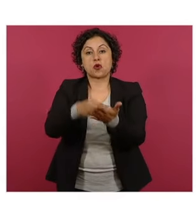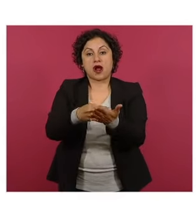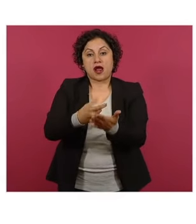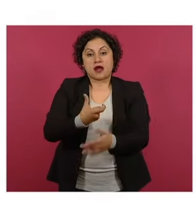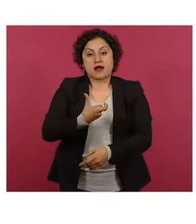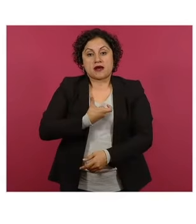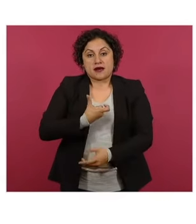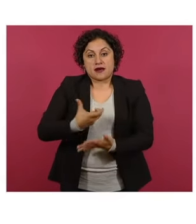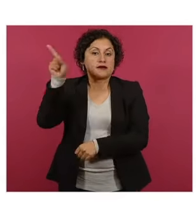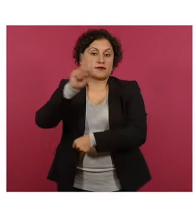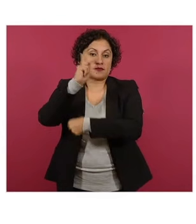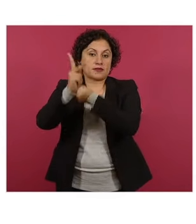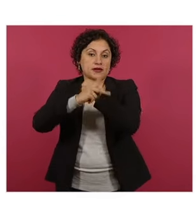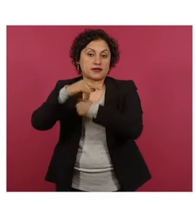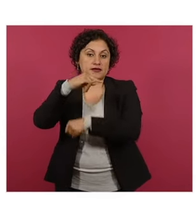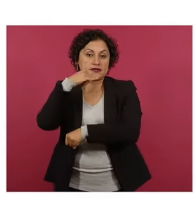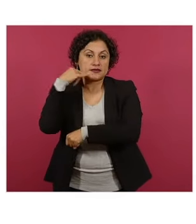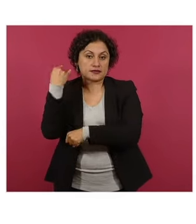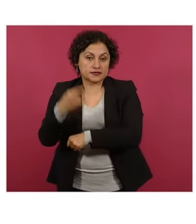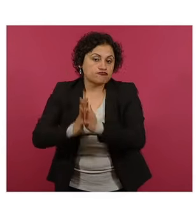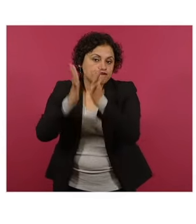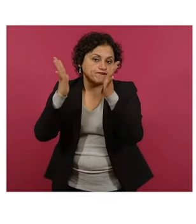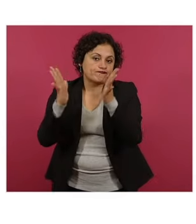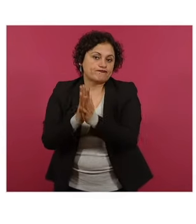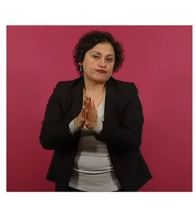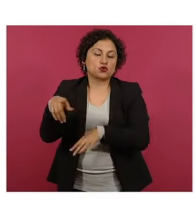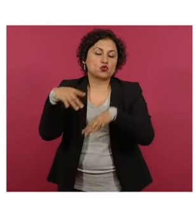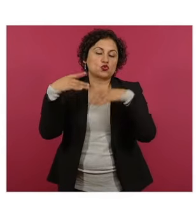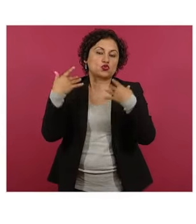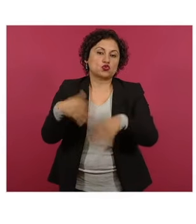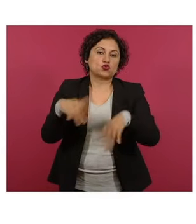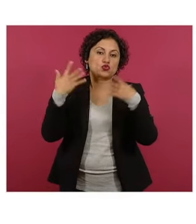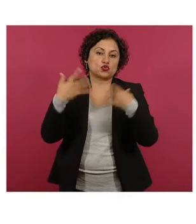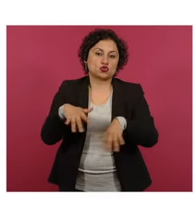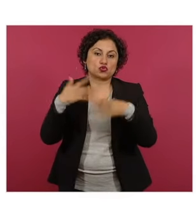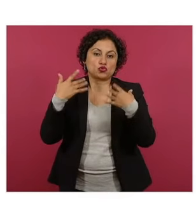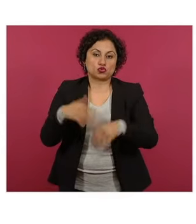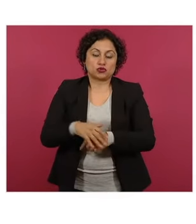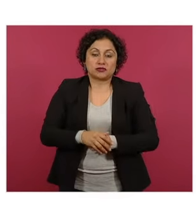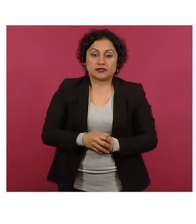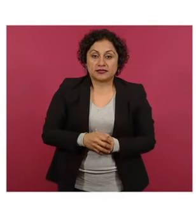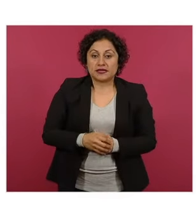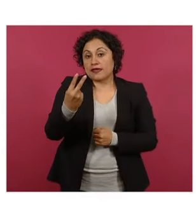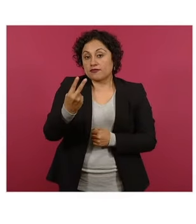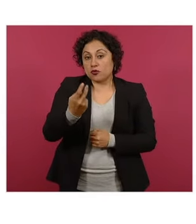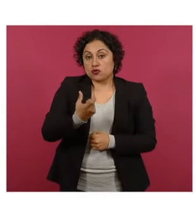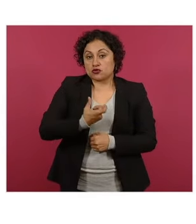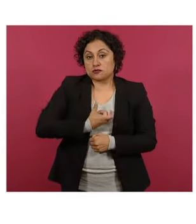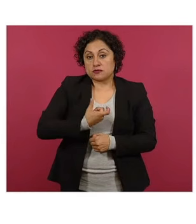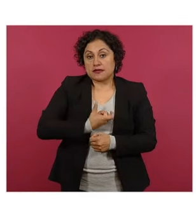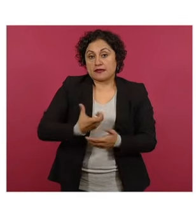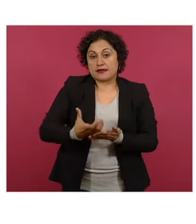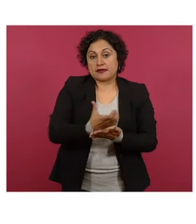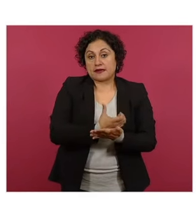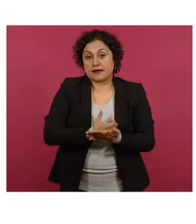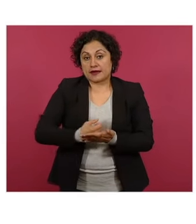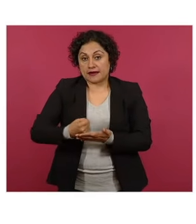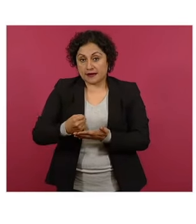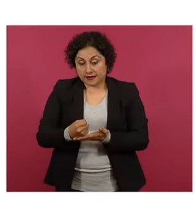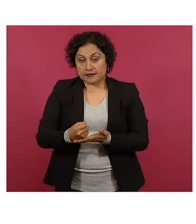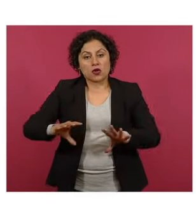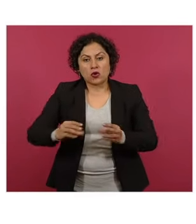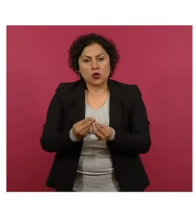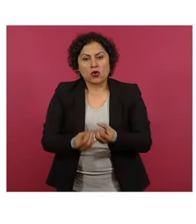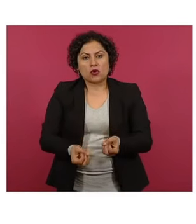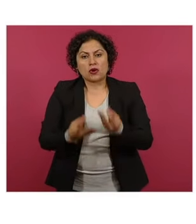Panamericanos celebrados en Chile. Se alcanzó récord de oro con 52 medallas, para un total de